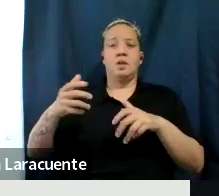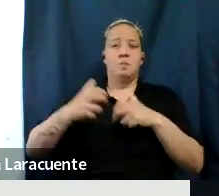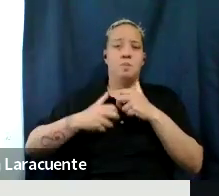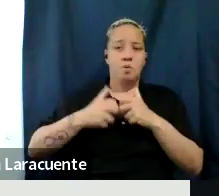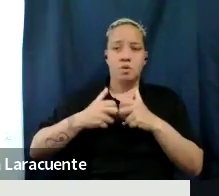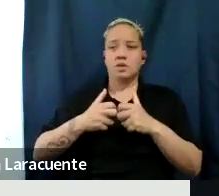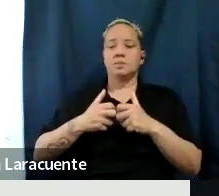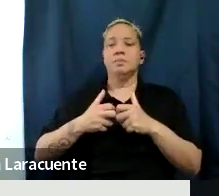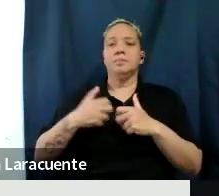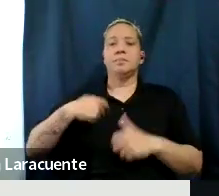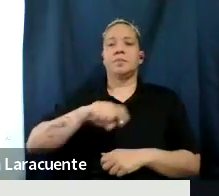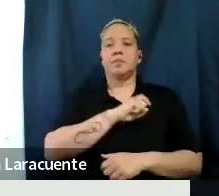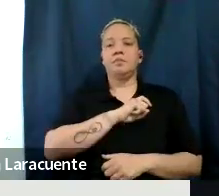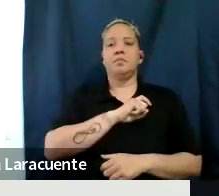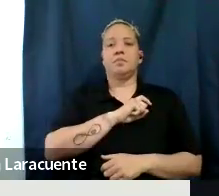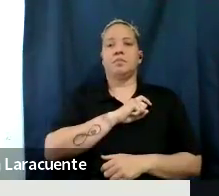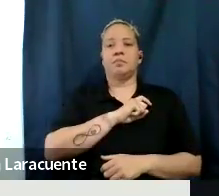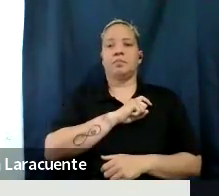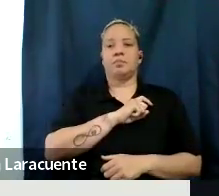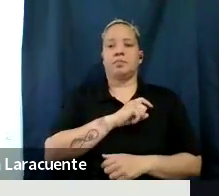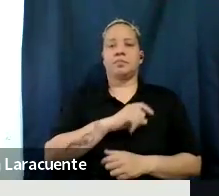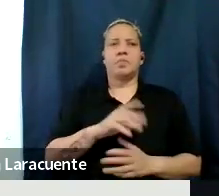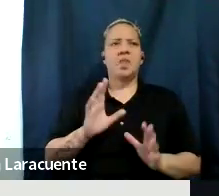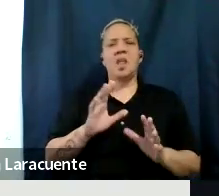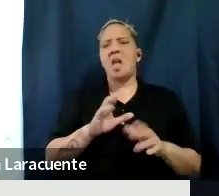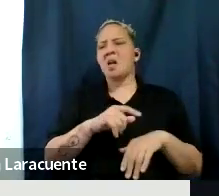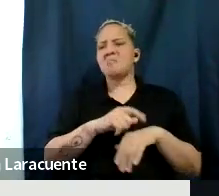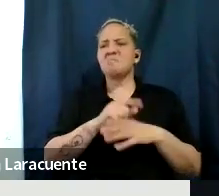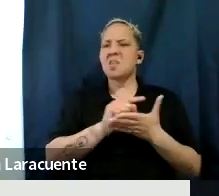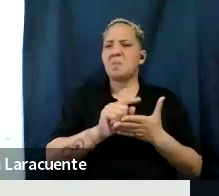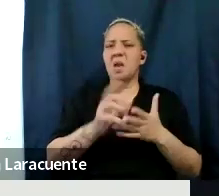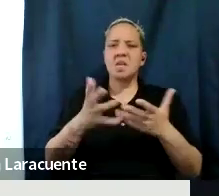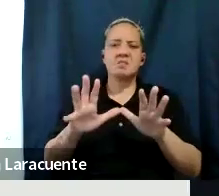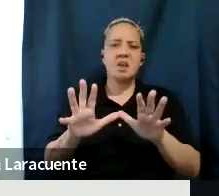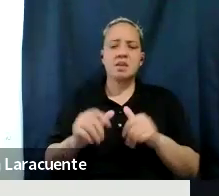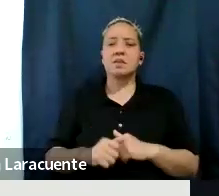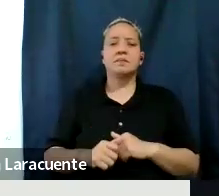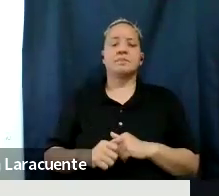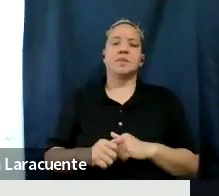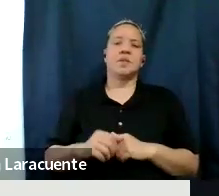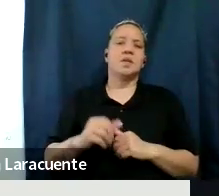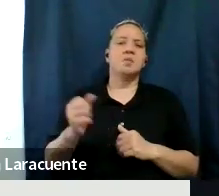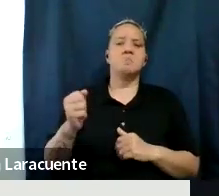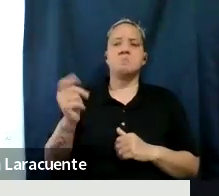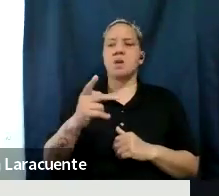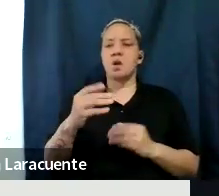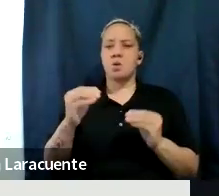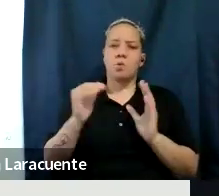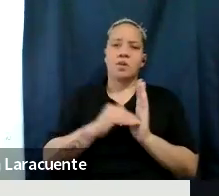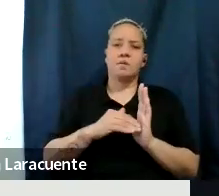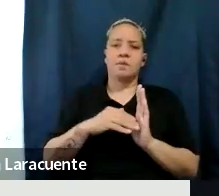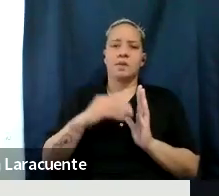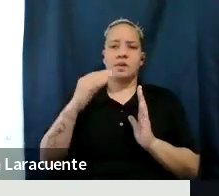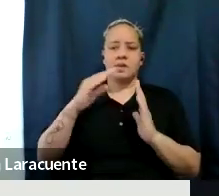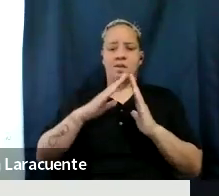en España, bueno, que eso va a durar unas semanas hasta que todo se ponga en orden y que podrán volver tranquilamente a su casa de Madrid.